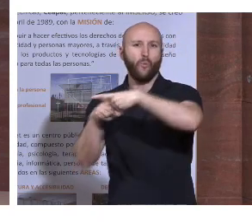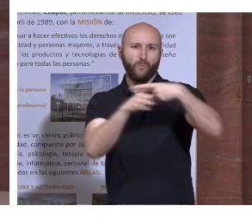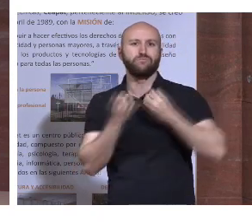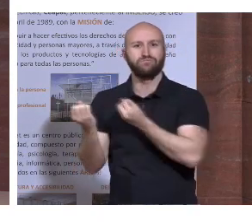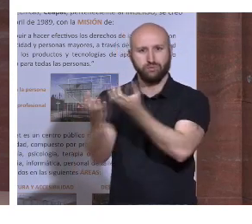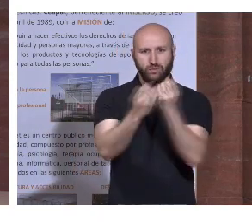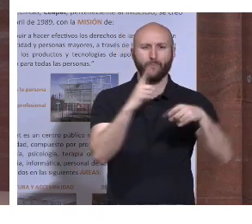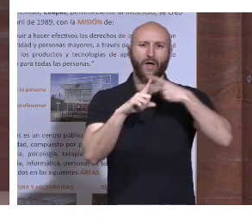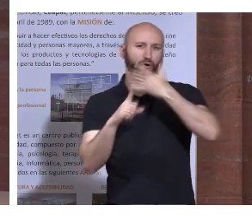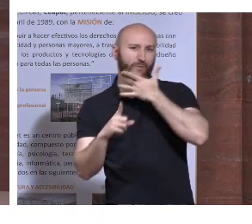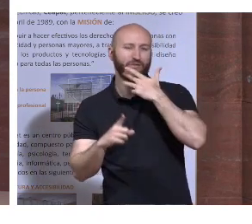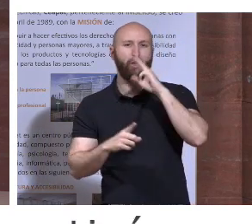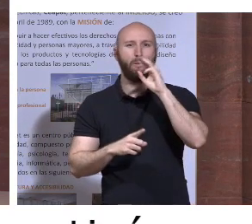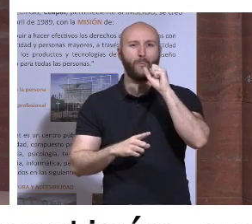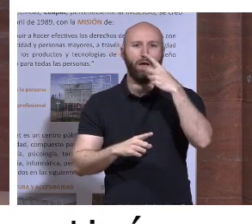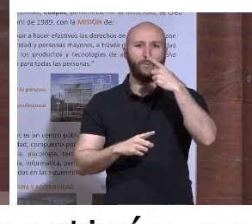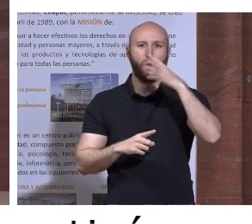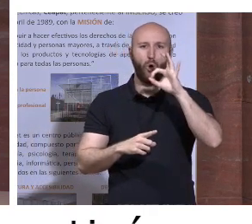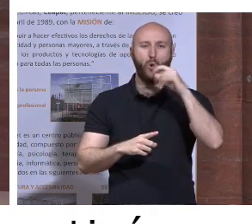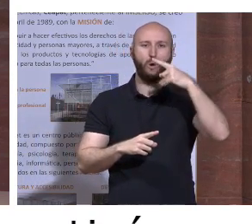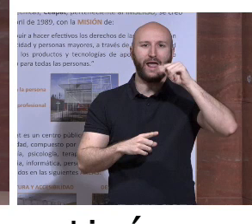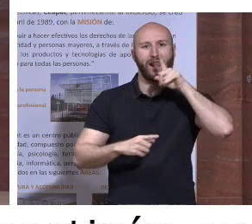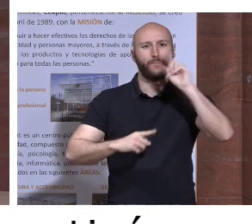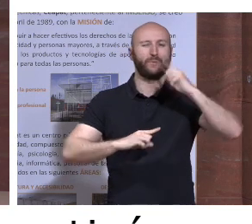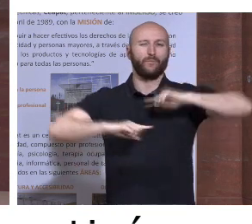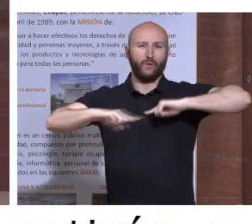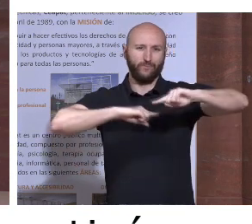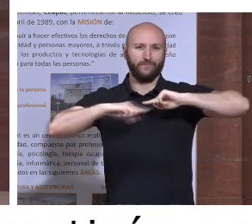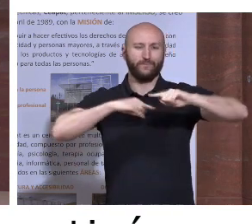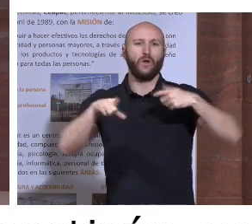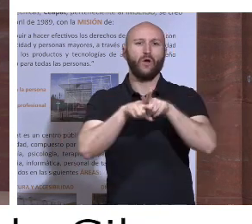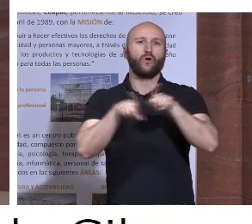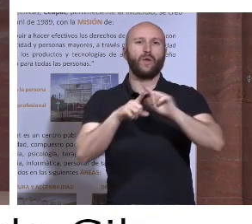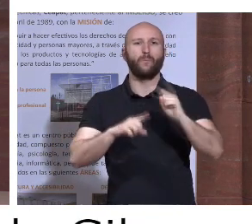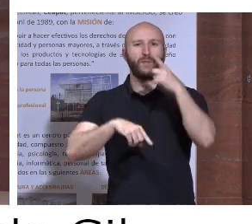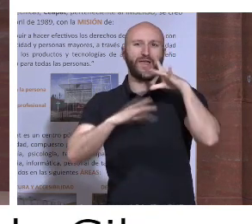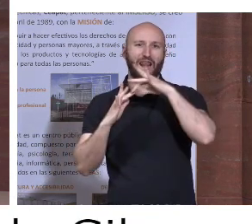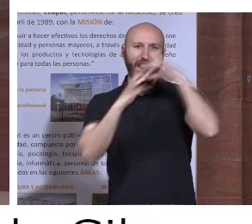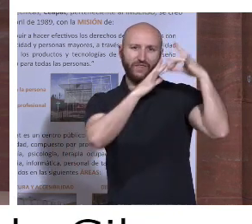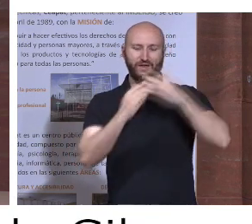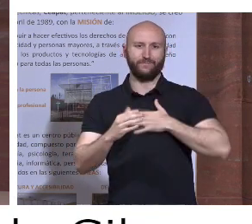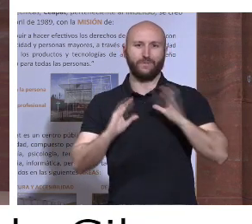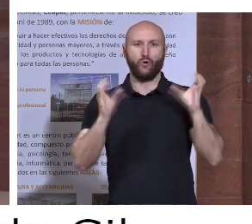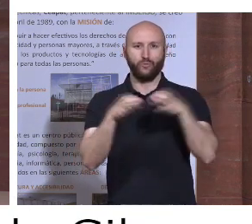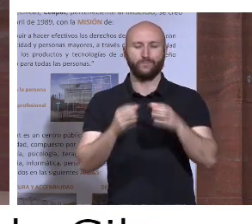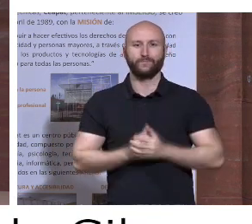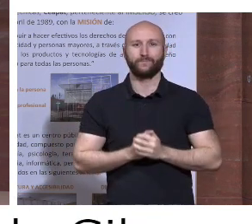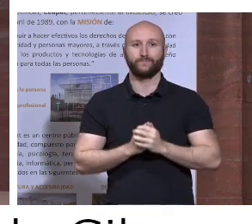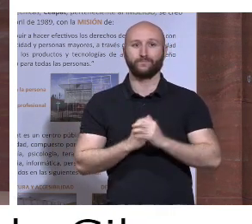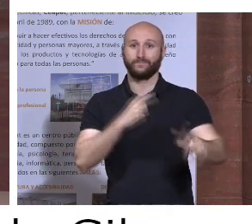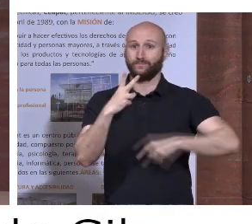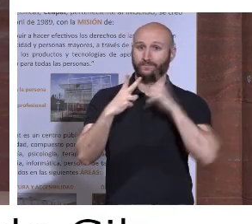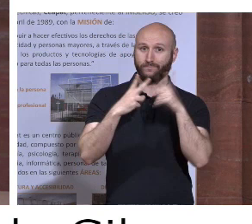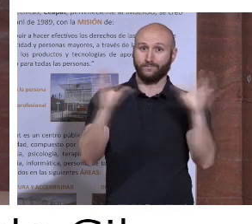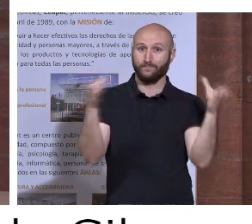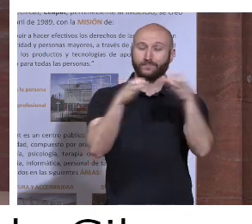y gracias a Pablo Gil, nuestro moderador, primer capitán de este maravilloso barco. En la mesa redonda posterior hablaremos